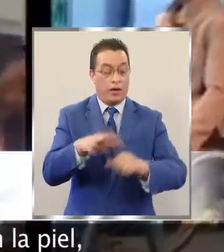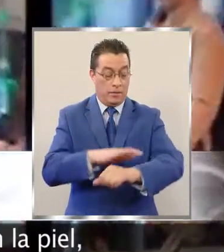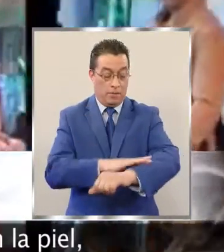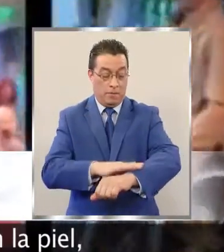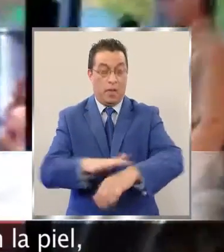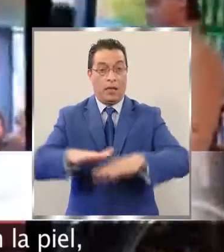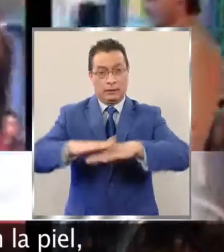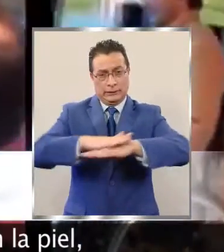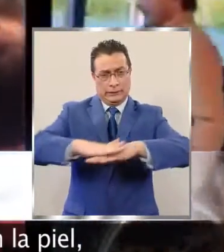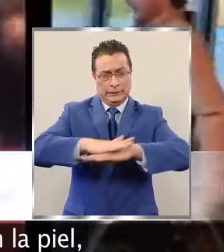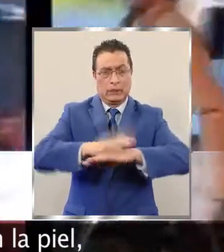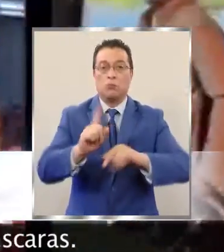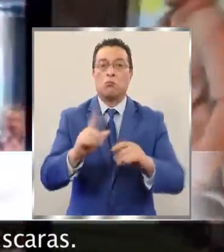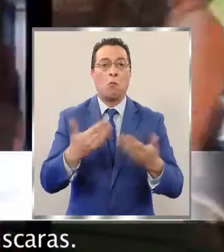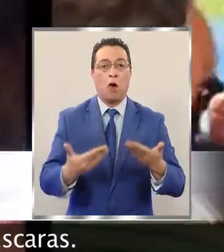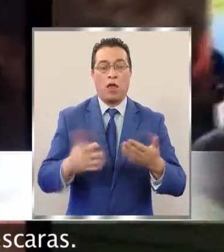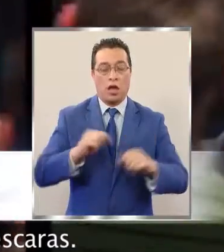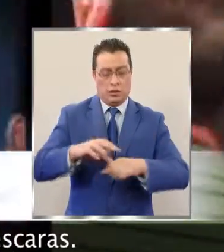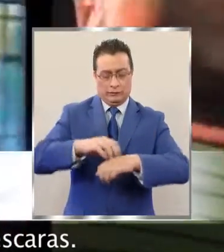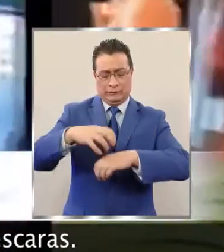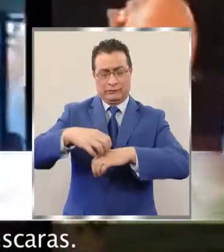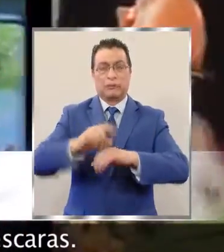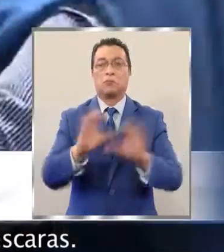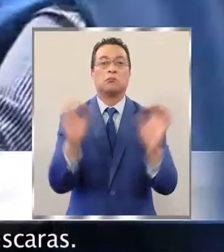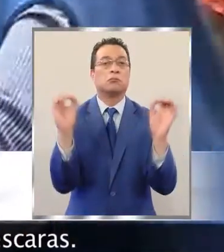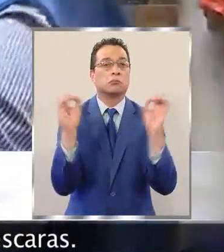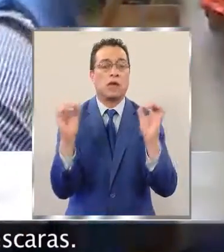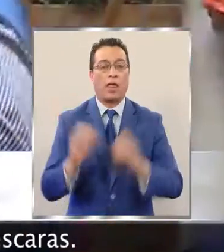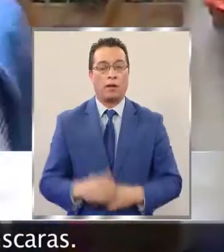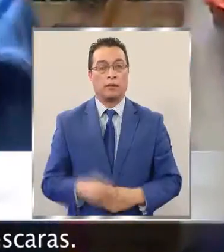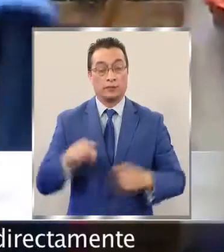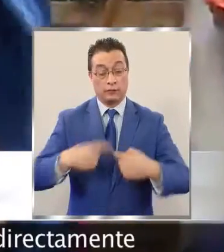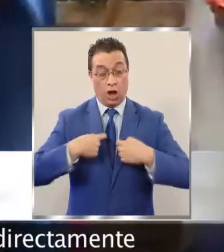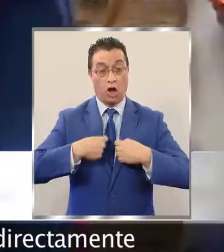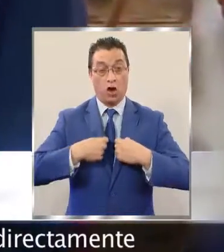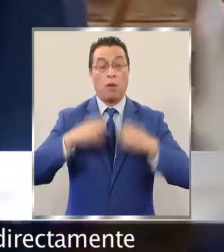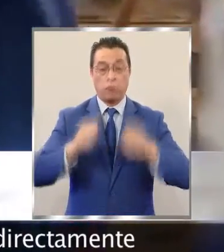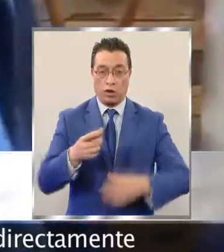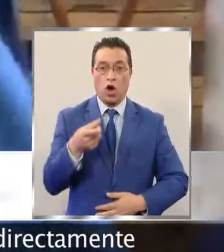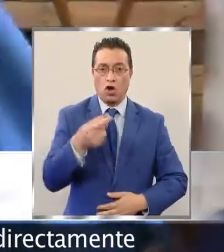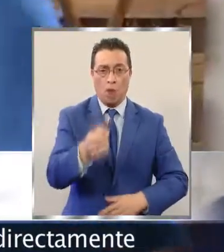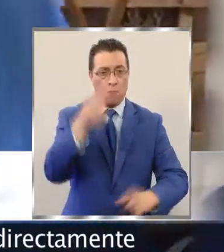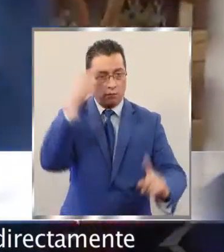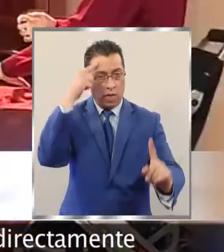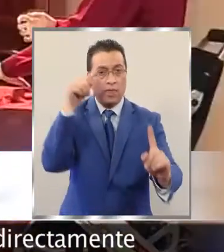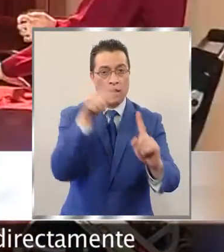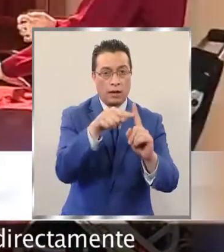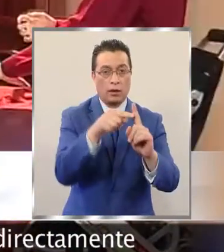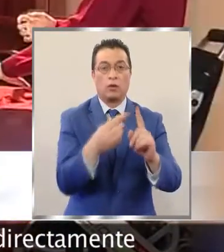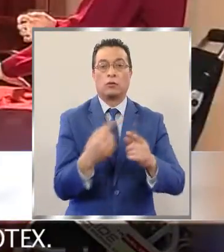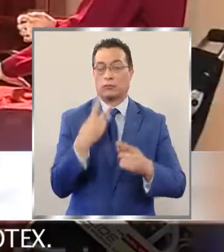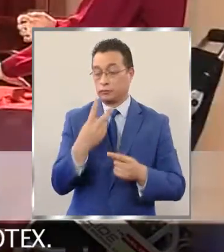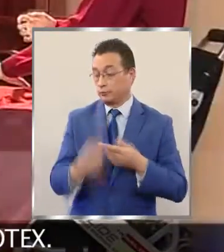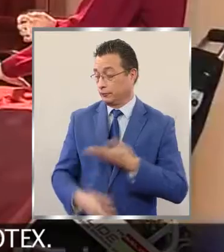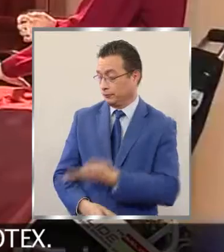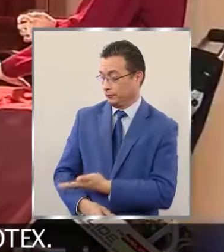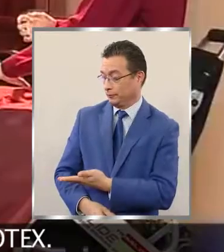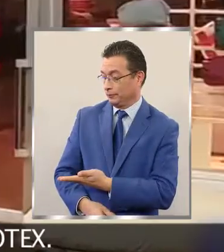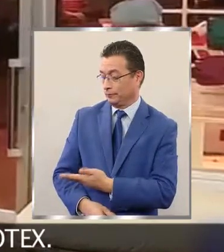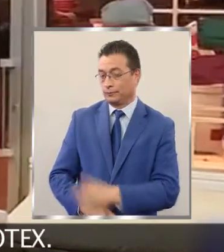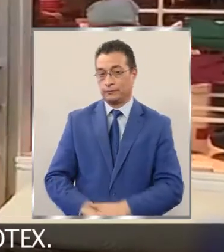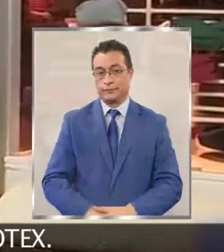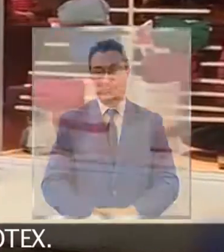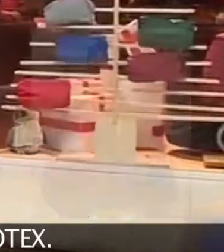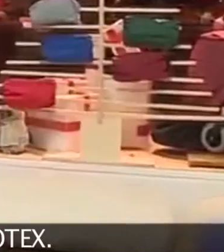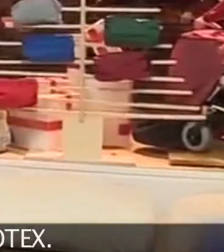disminuyen el roce con la piel, previniendo lesiones y escaras. Esta ropa se puede comprar directamente en la página